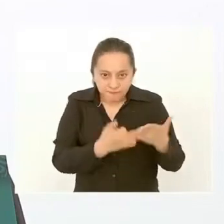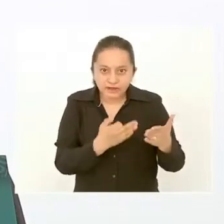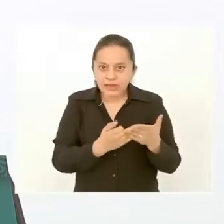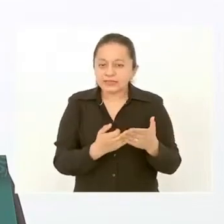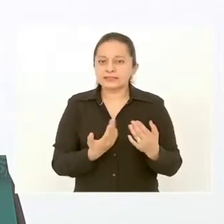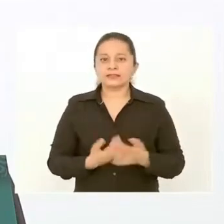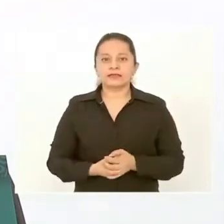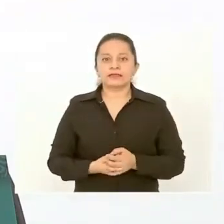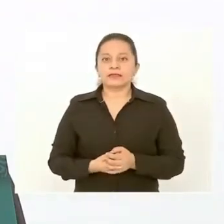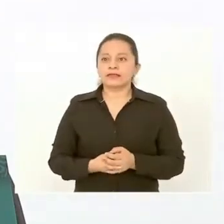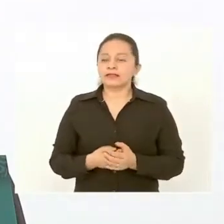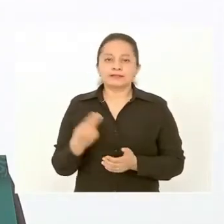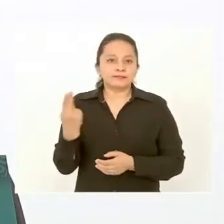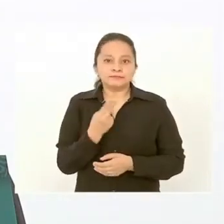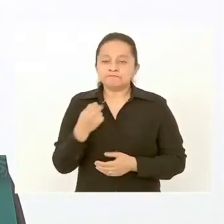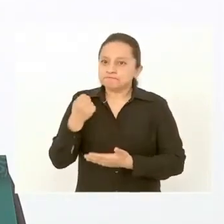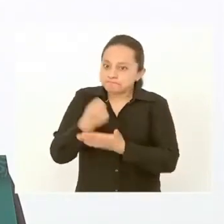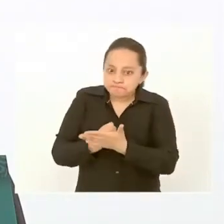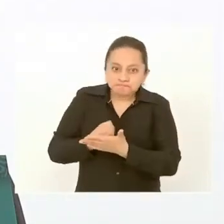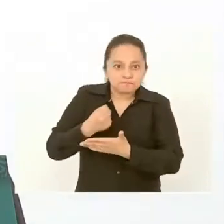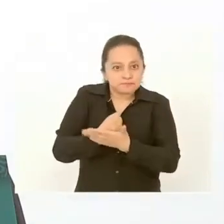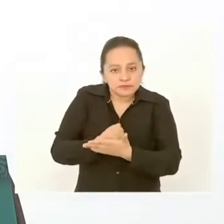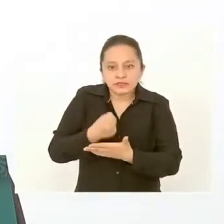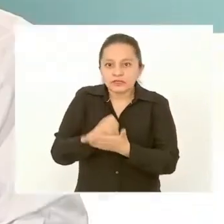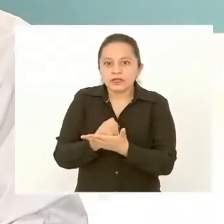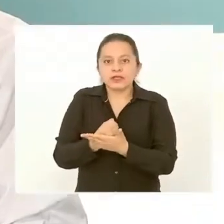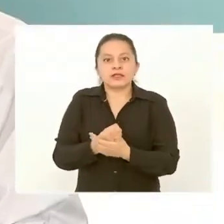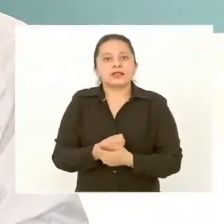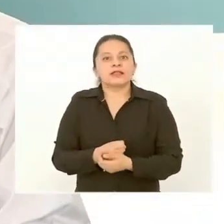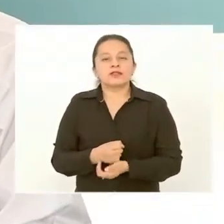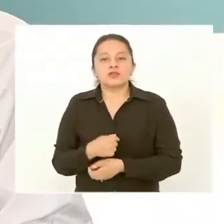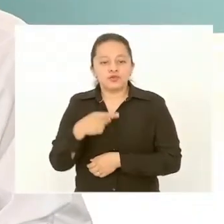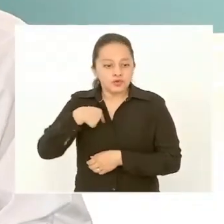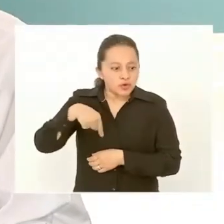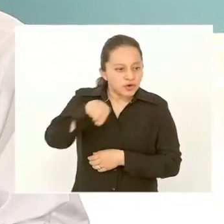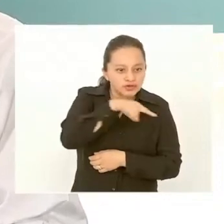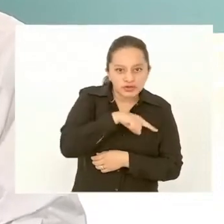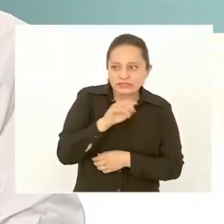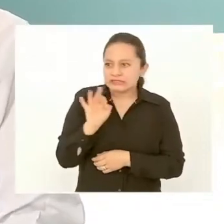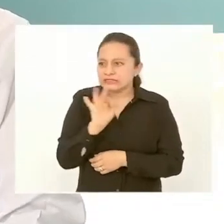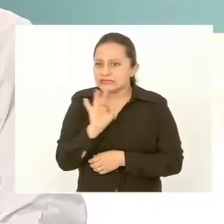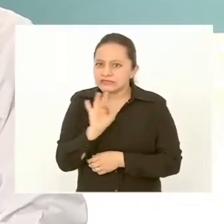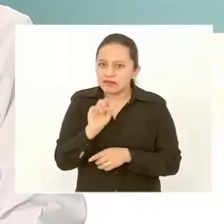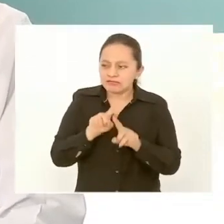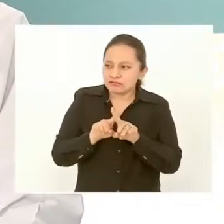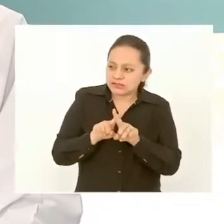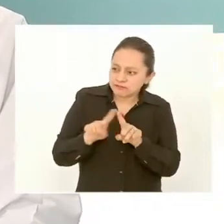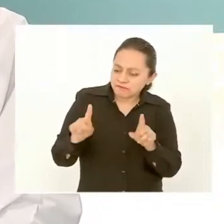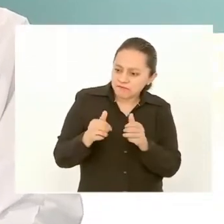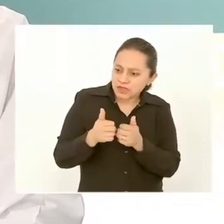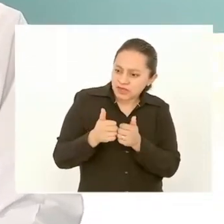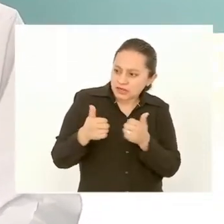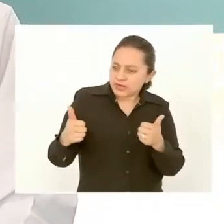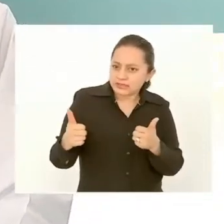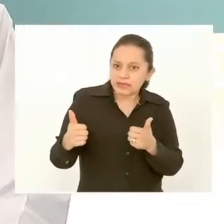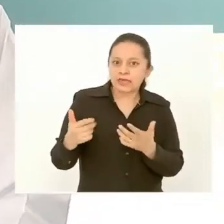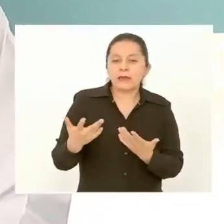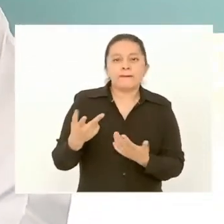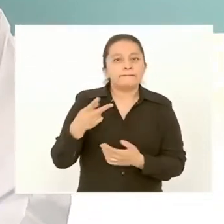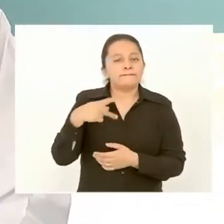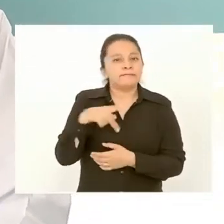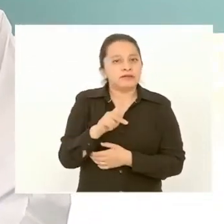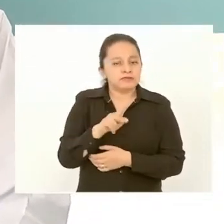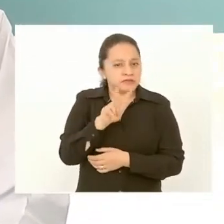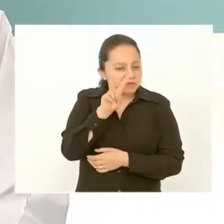mensaje seguir insistiendo que podemos tener diferencias pero hay muchas